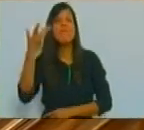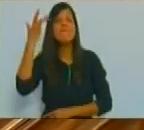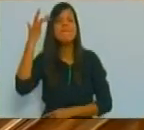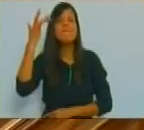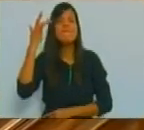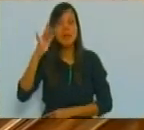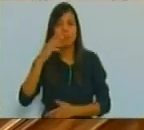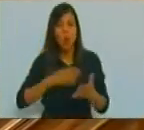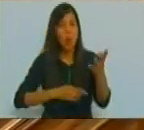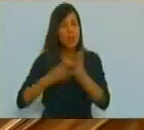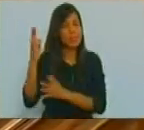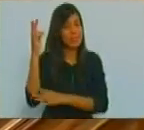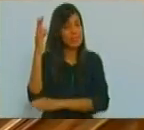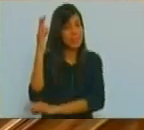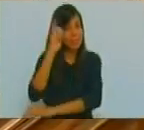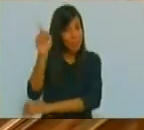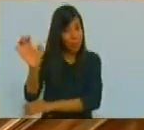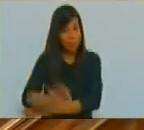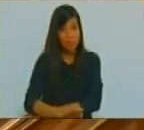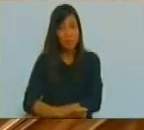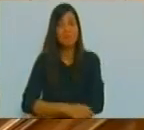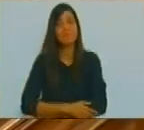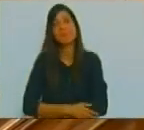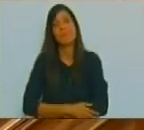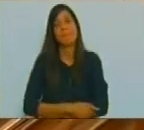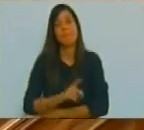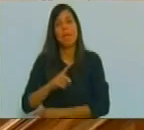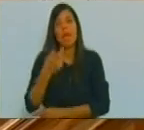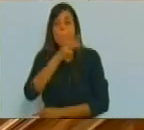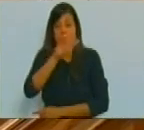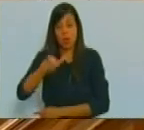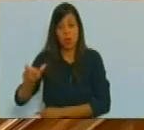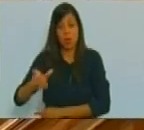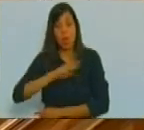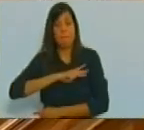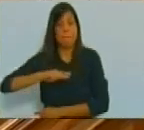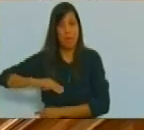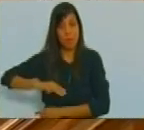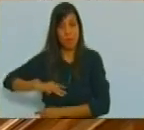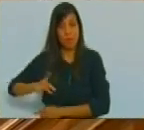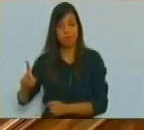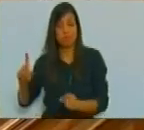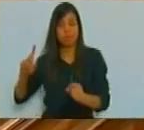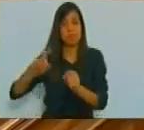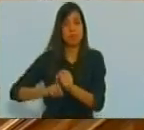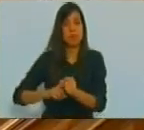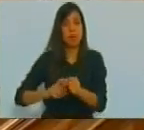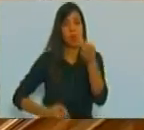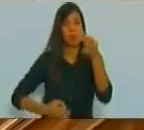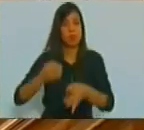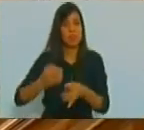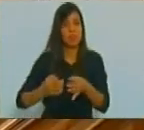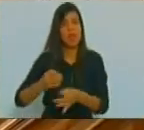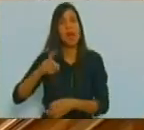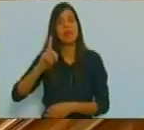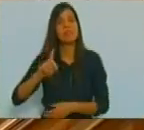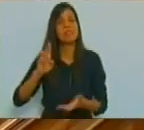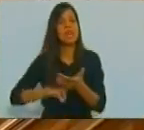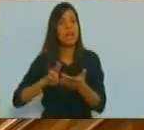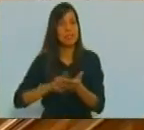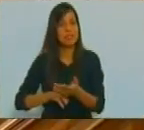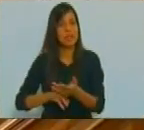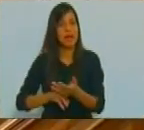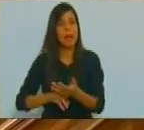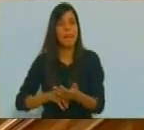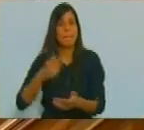legítimo y cuyos integrantes se les garantice además su